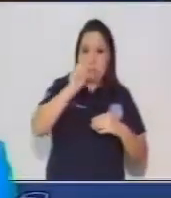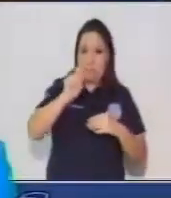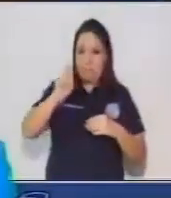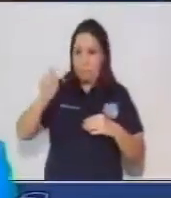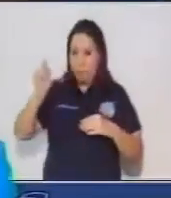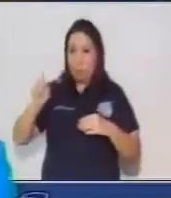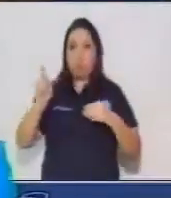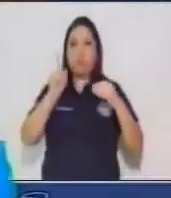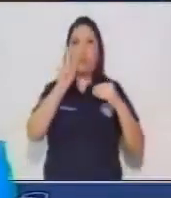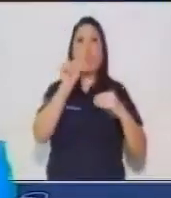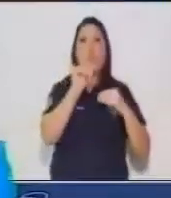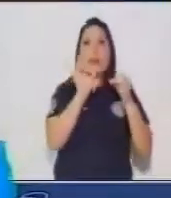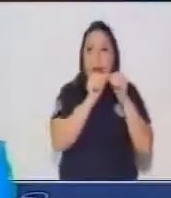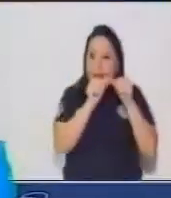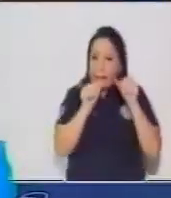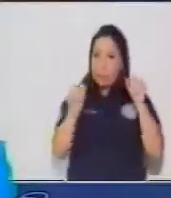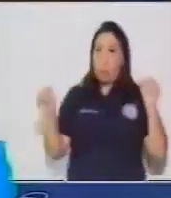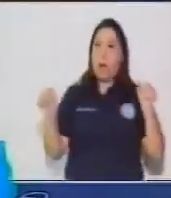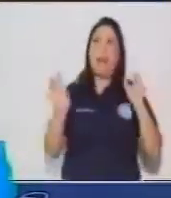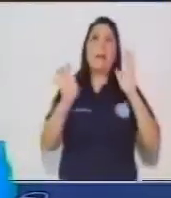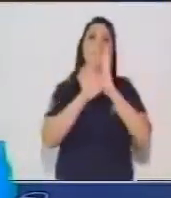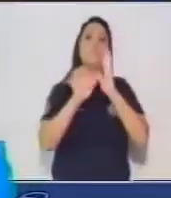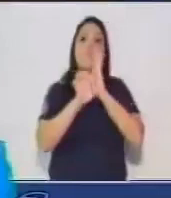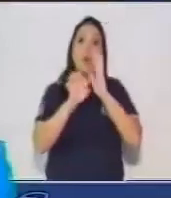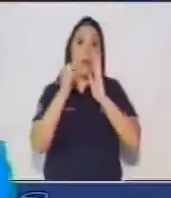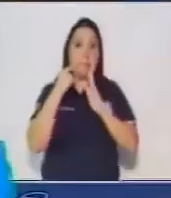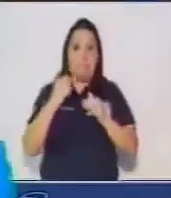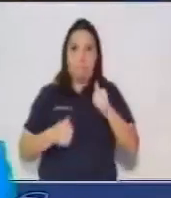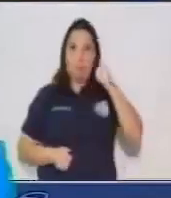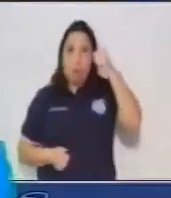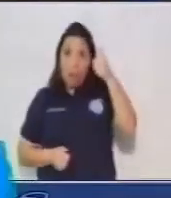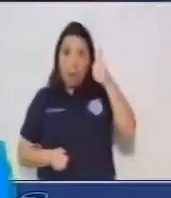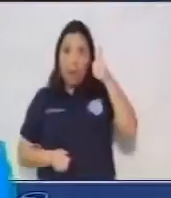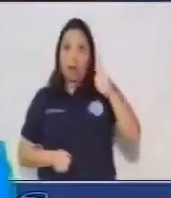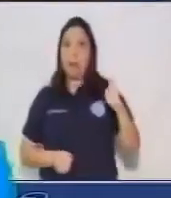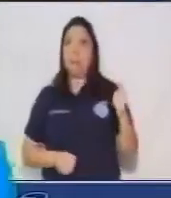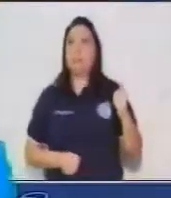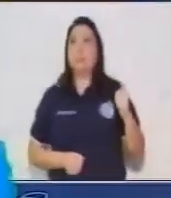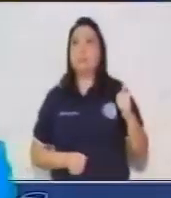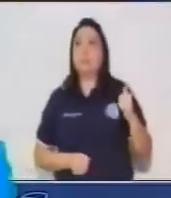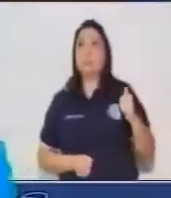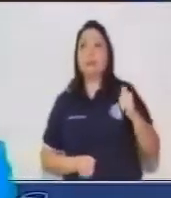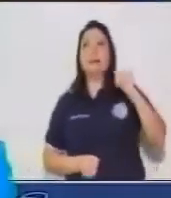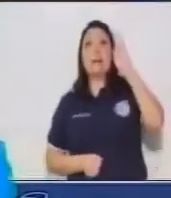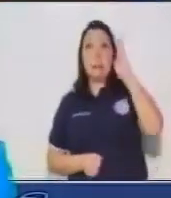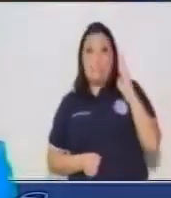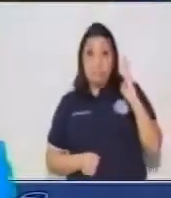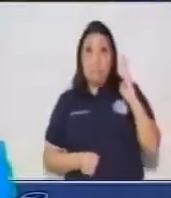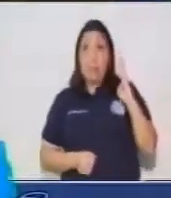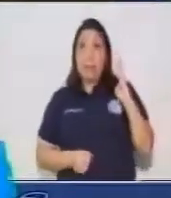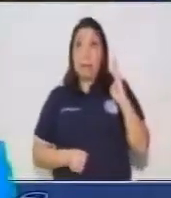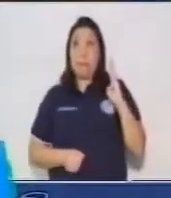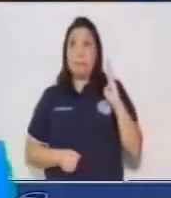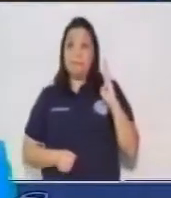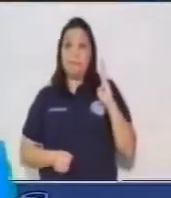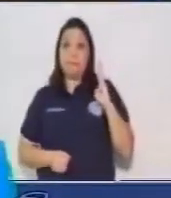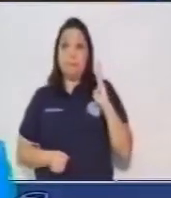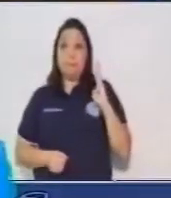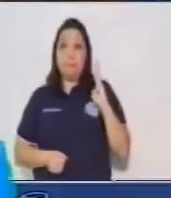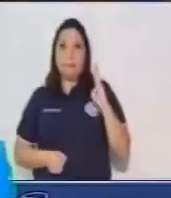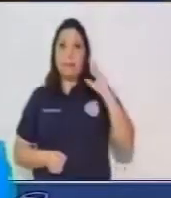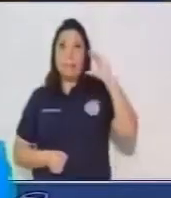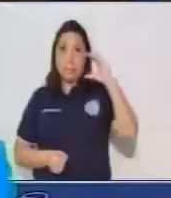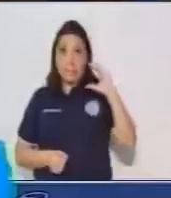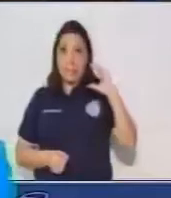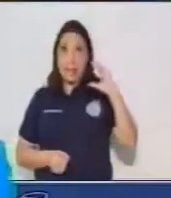recta. Entonces, si tú tienes un punto A, un punto B y